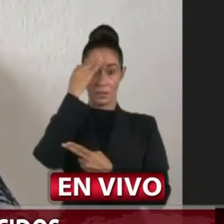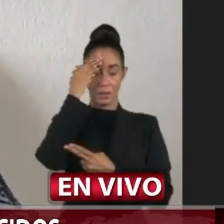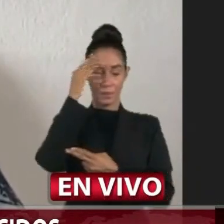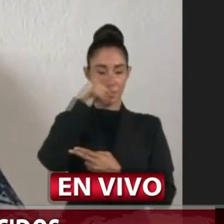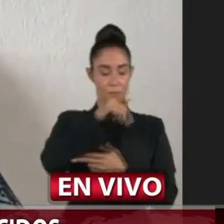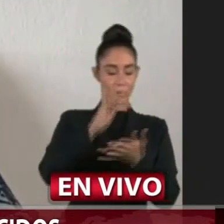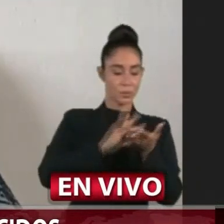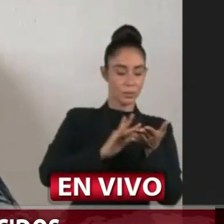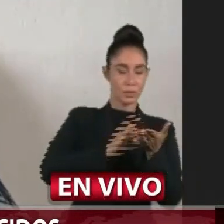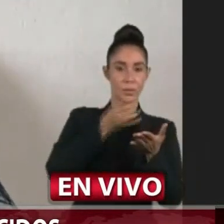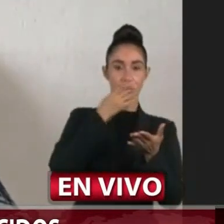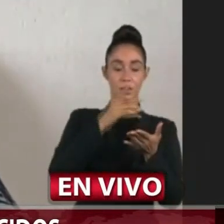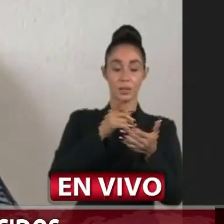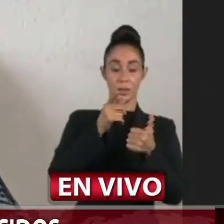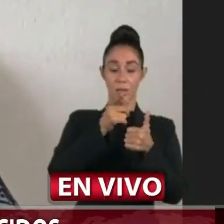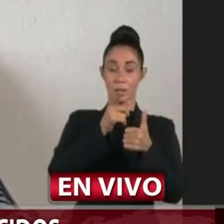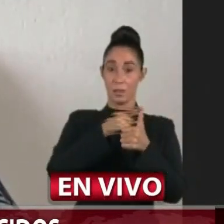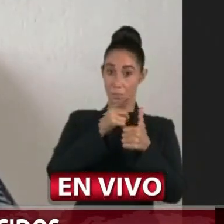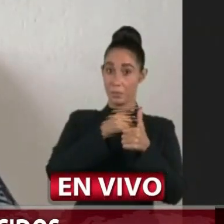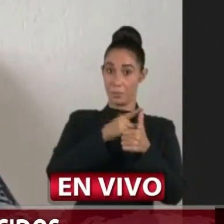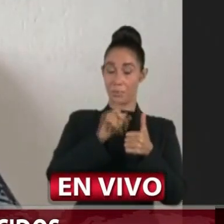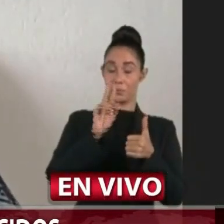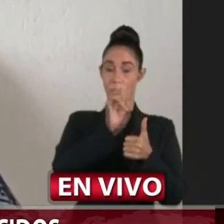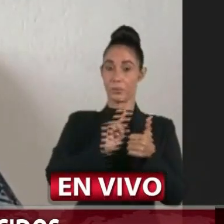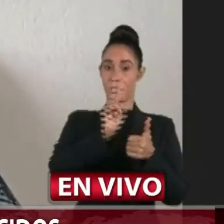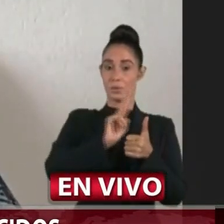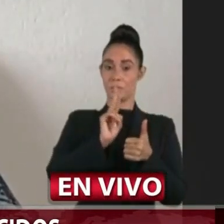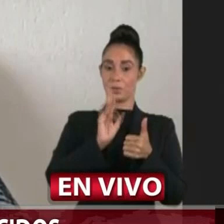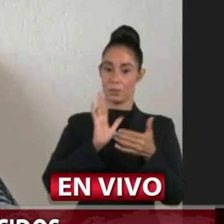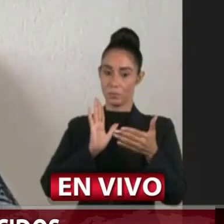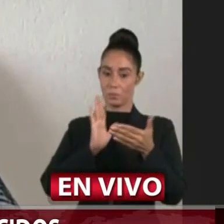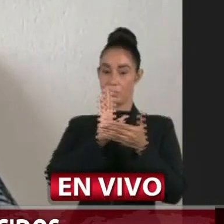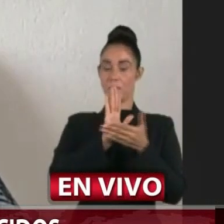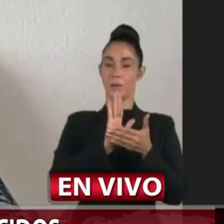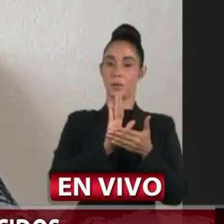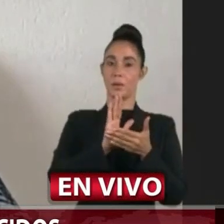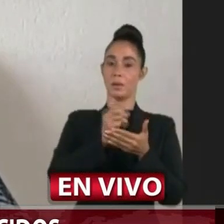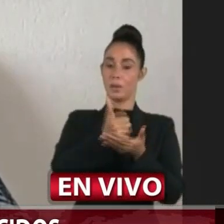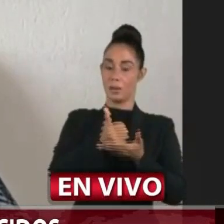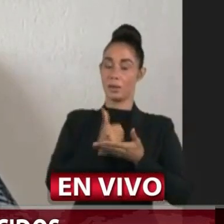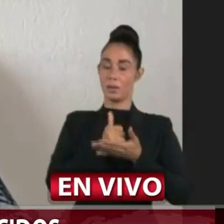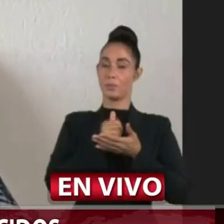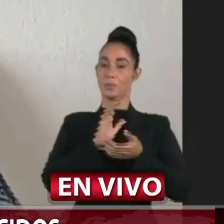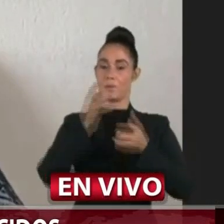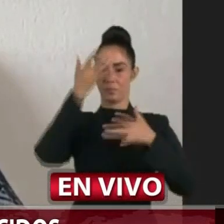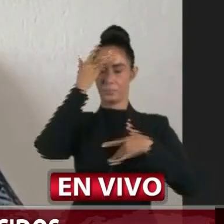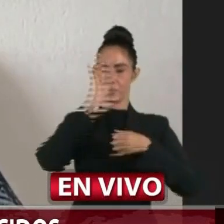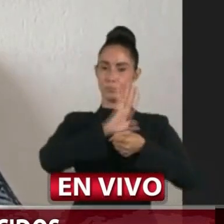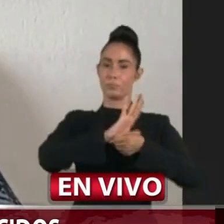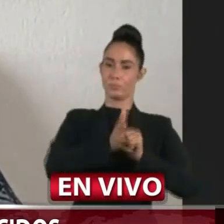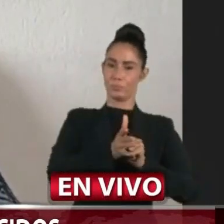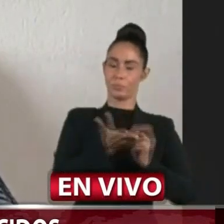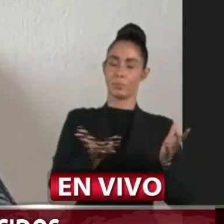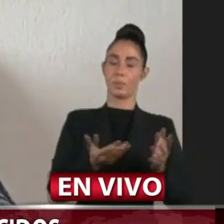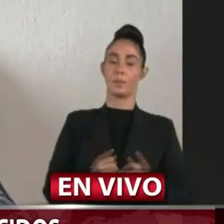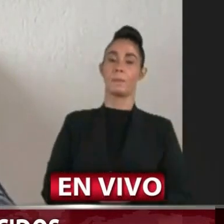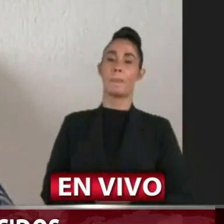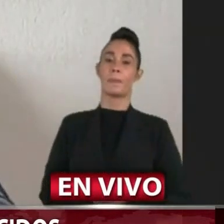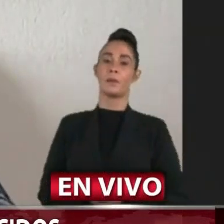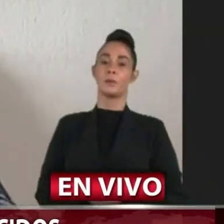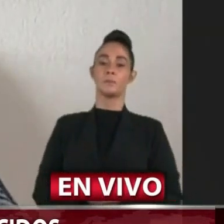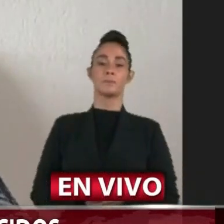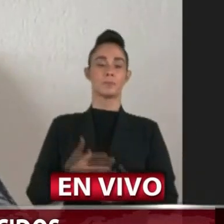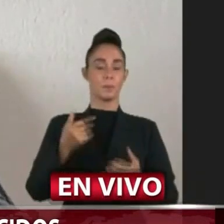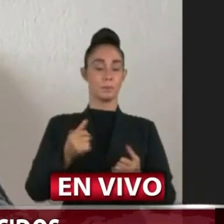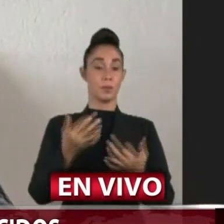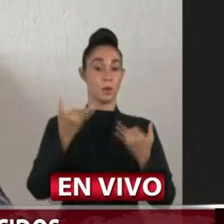o tratamientos de primera línea que estamos utilizando en República Dominicana con los pacientes con COVID-19. Queremos saber si en el país se